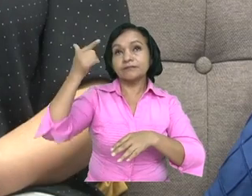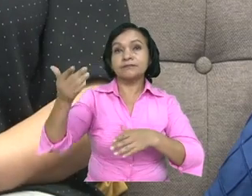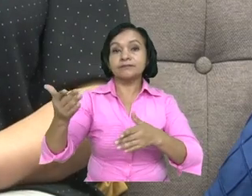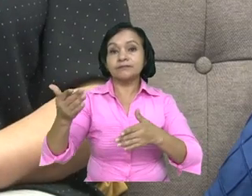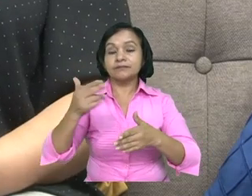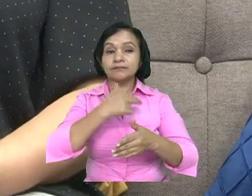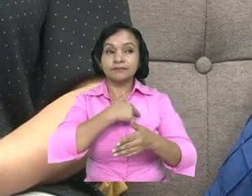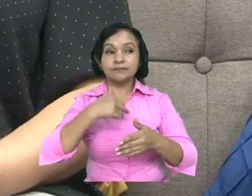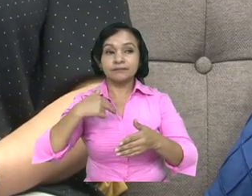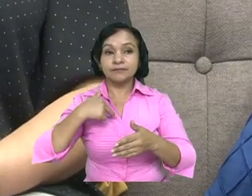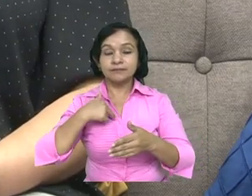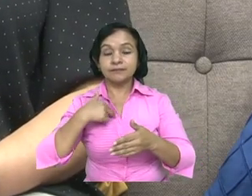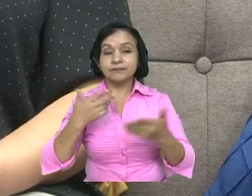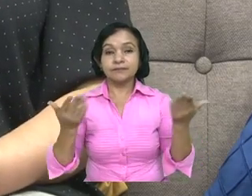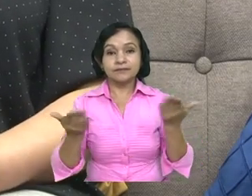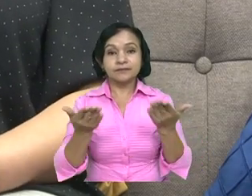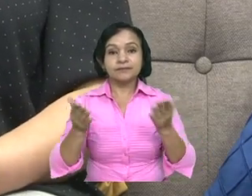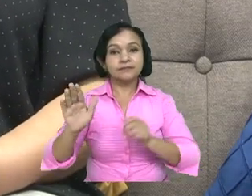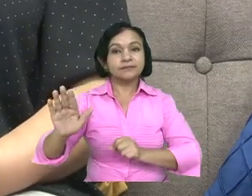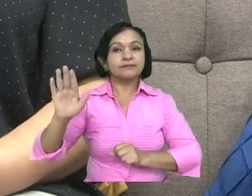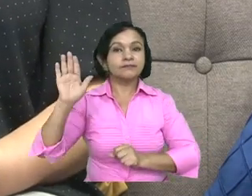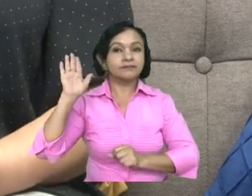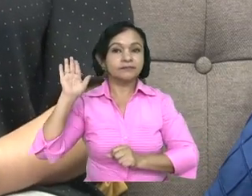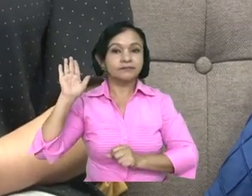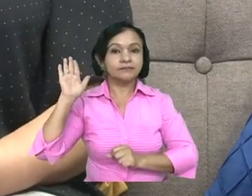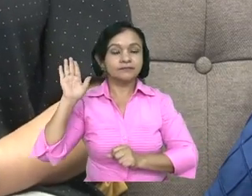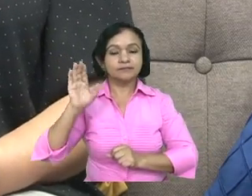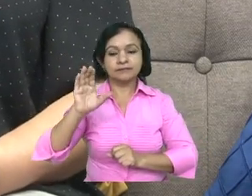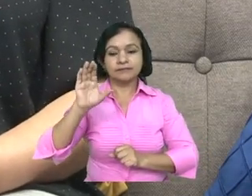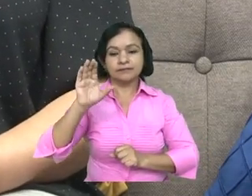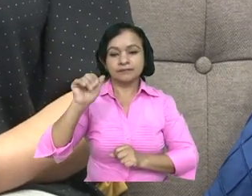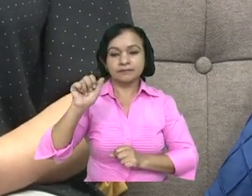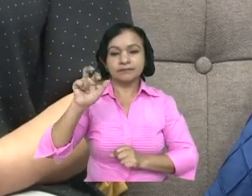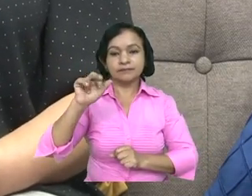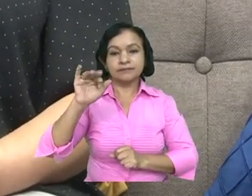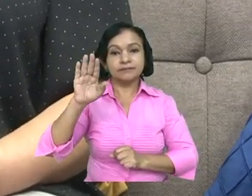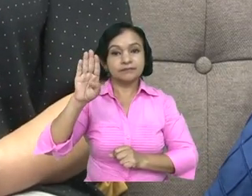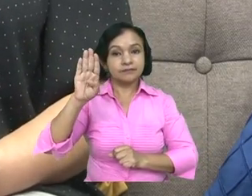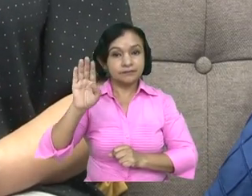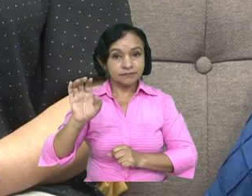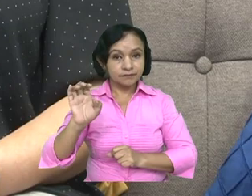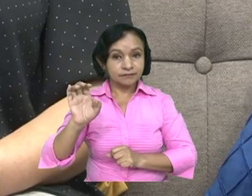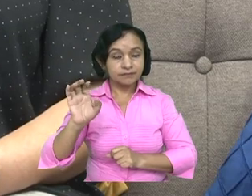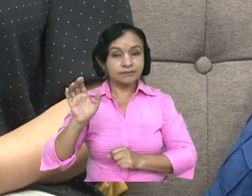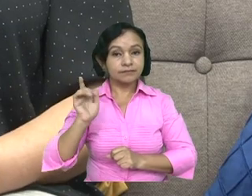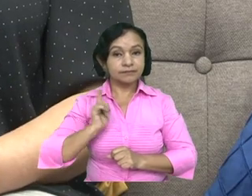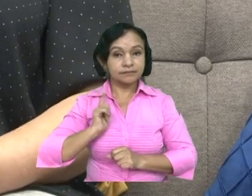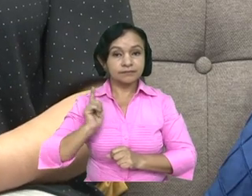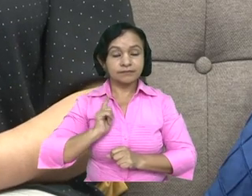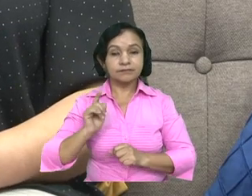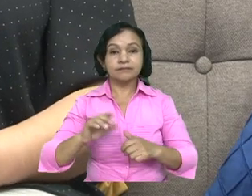ha sido comprometido con la costa Caribe. La costa Caribe tiene